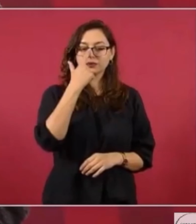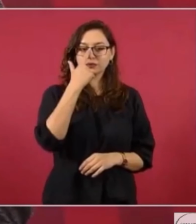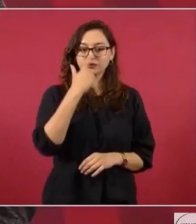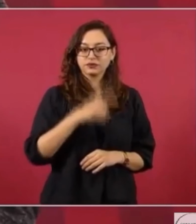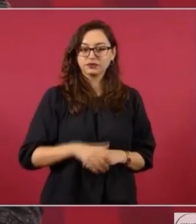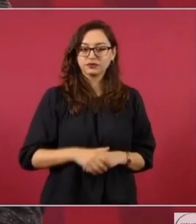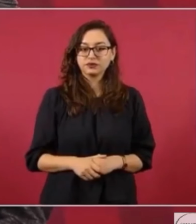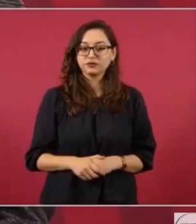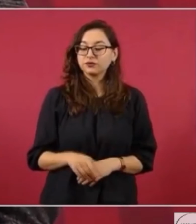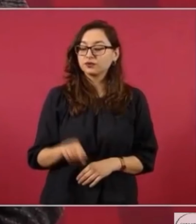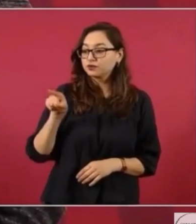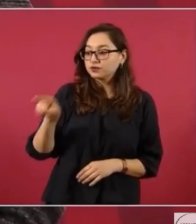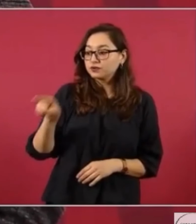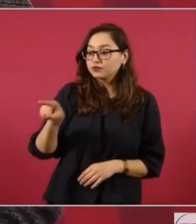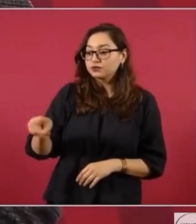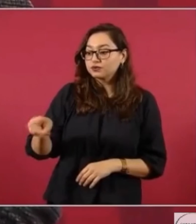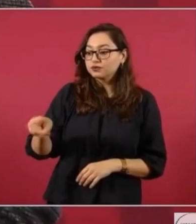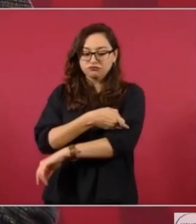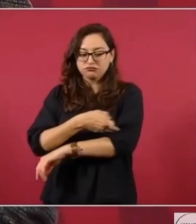esa familia